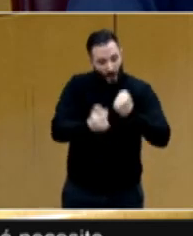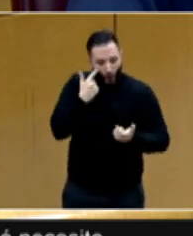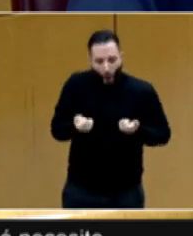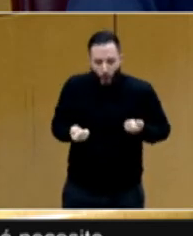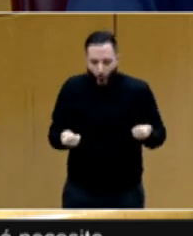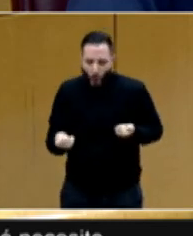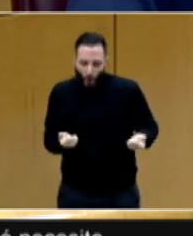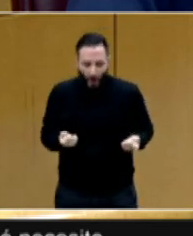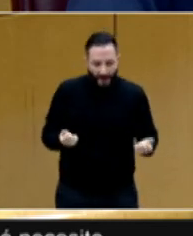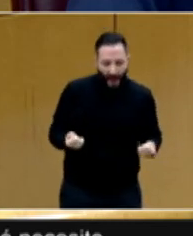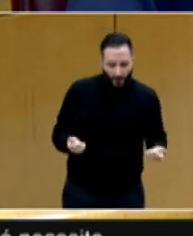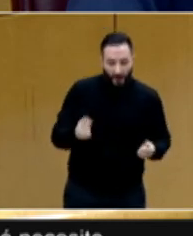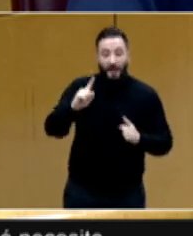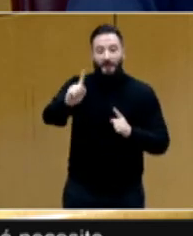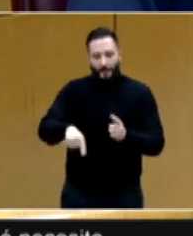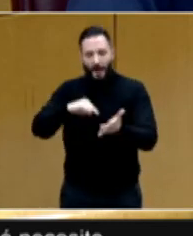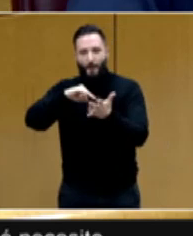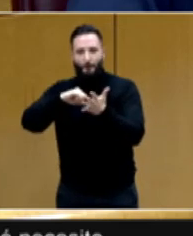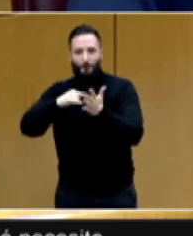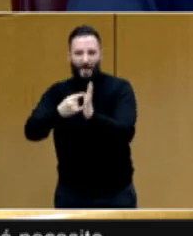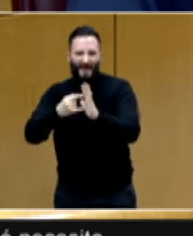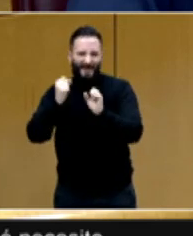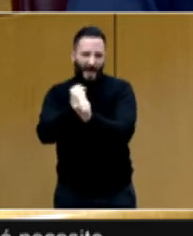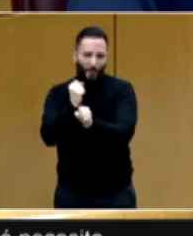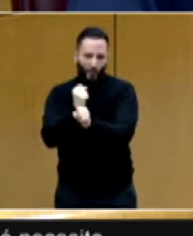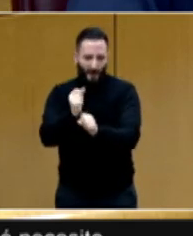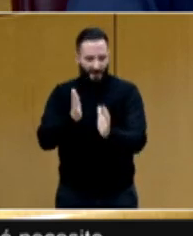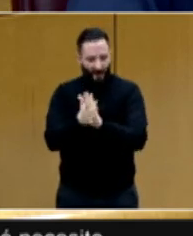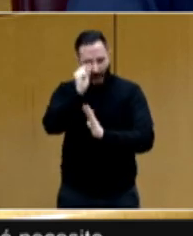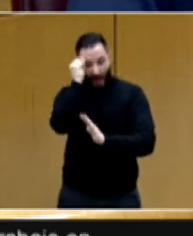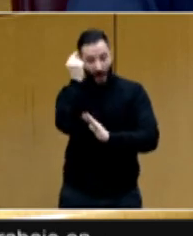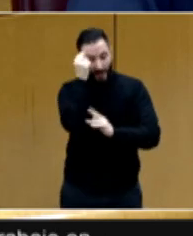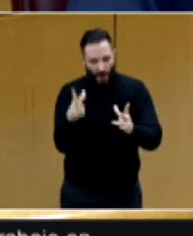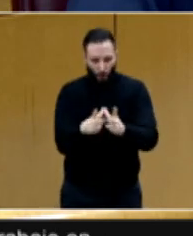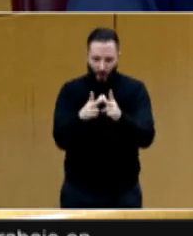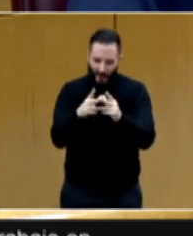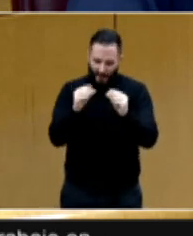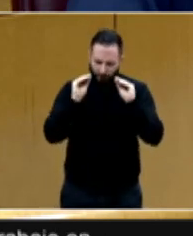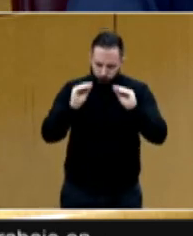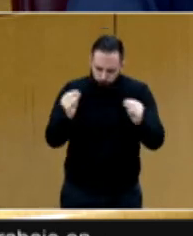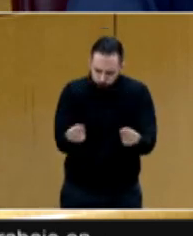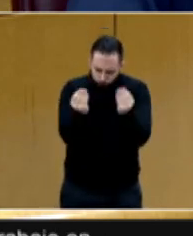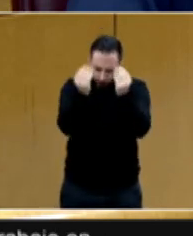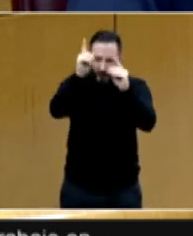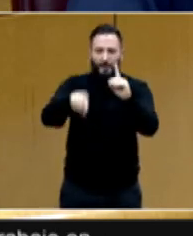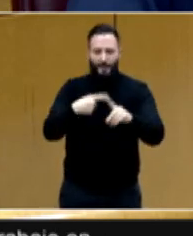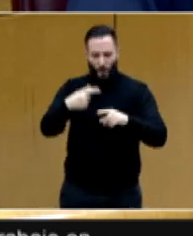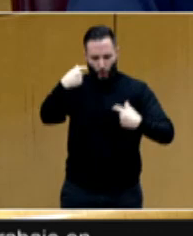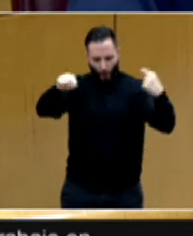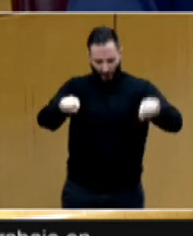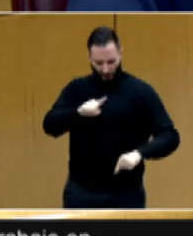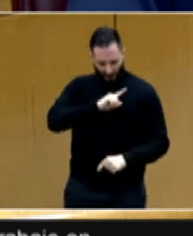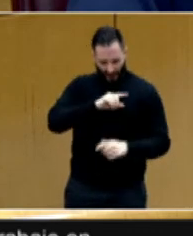como en el plano laboral trabajar mis habilidades sociales y aceptar las correcciones En el plano personal